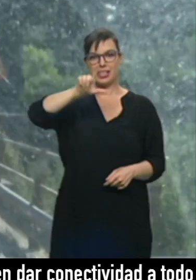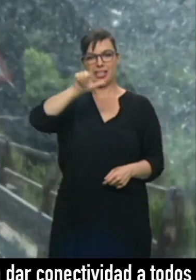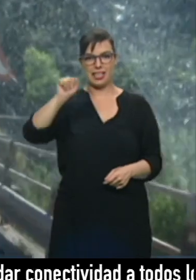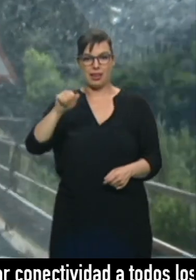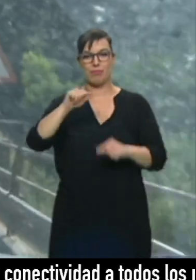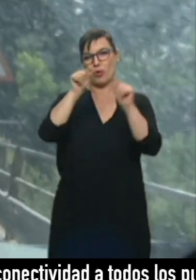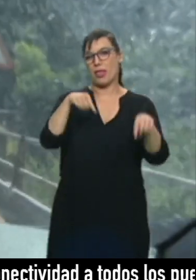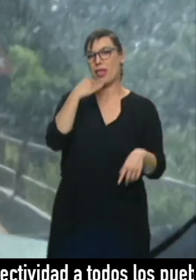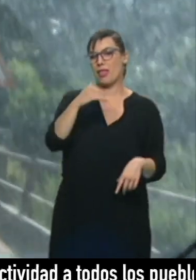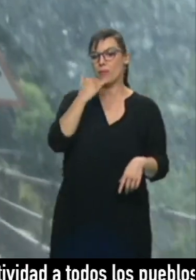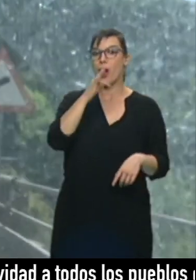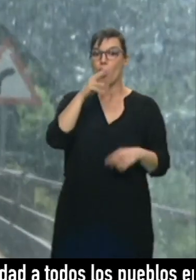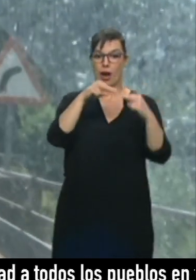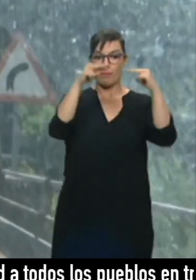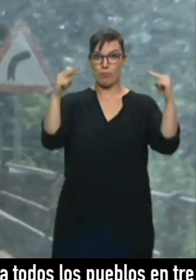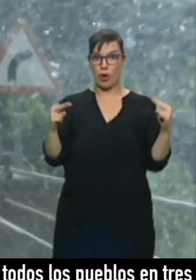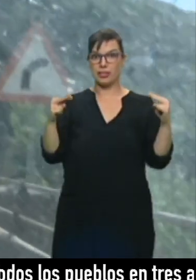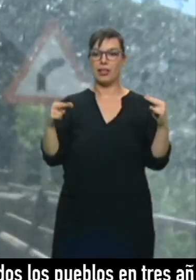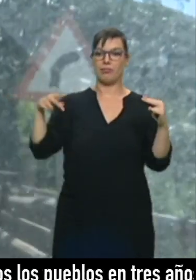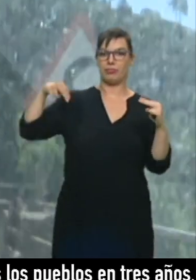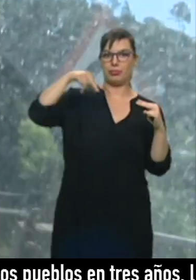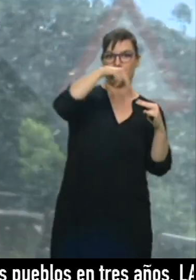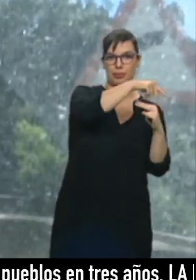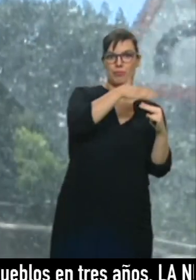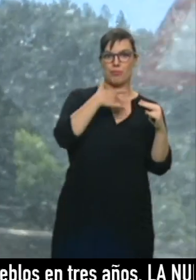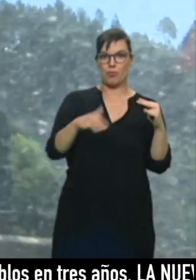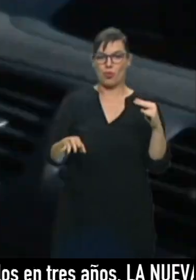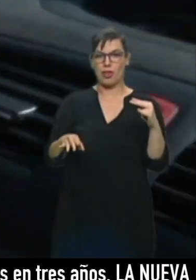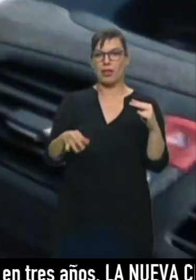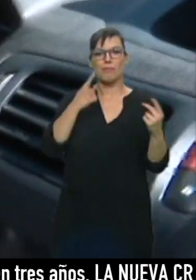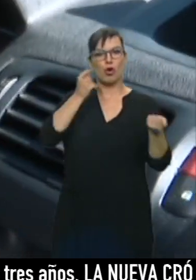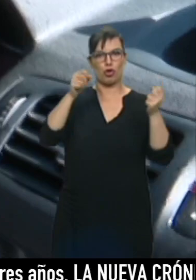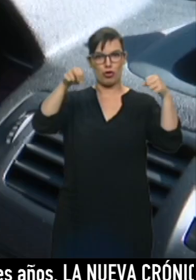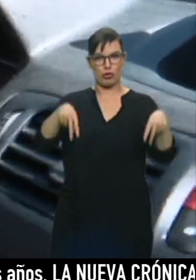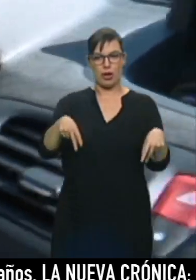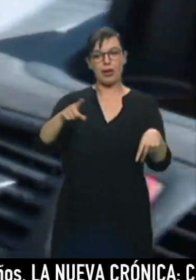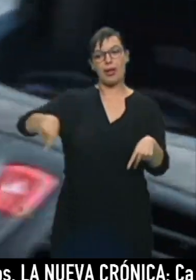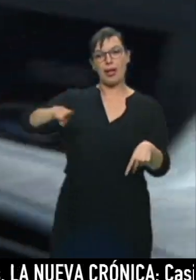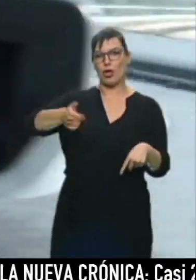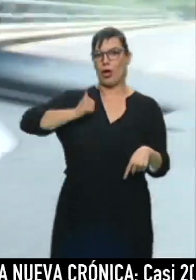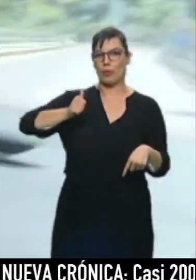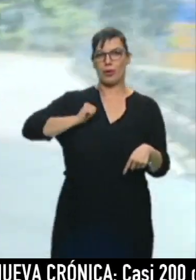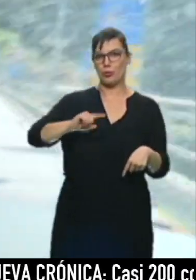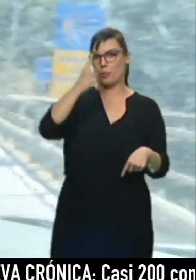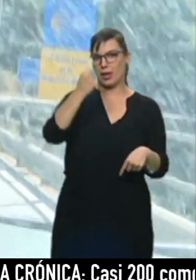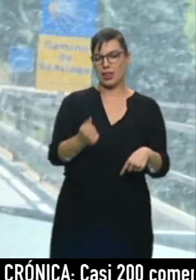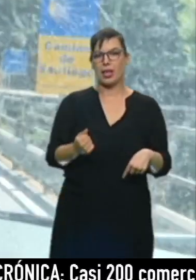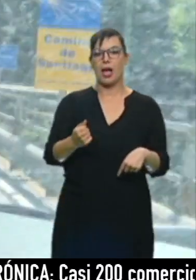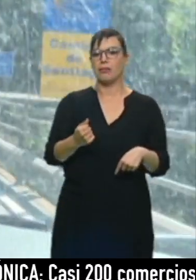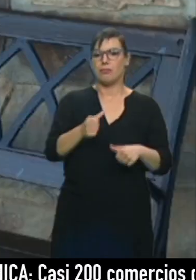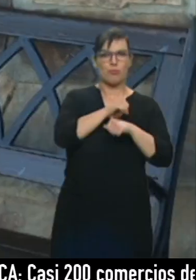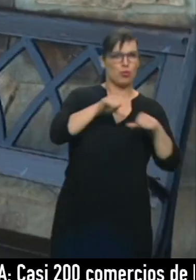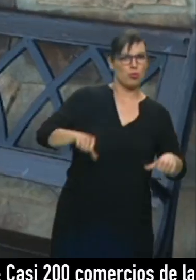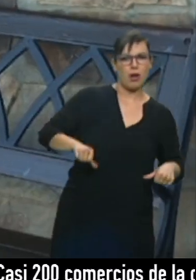Ahora podemos cruzar este puente que separa ambos lados de la raya sin tener que pasar control. Y es algo que han aprovechado en esta primera jornada lusos y